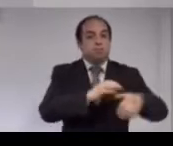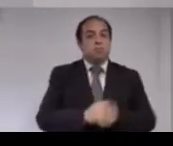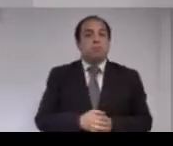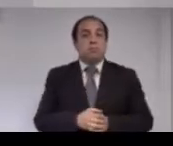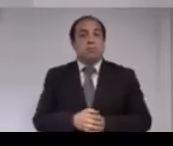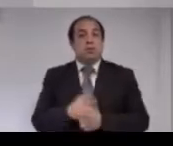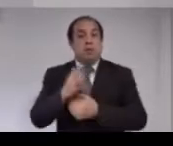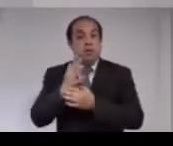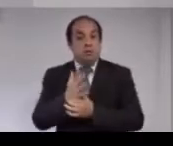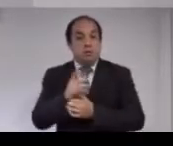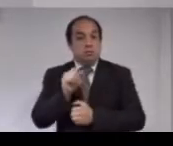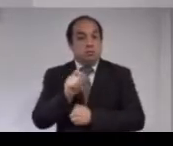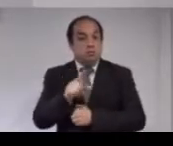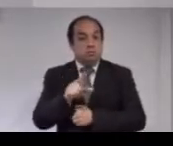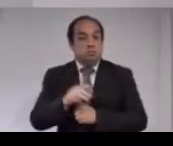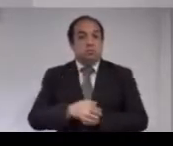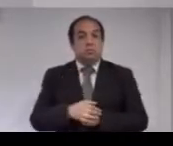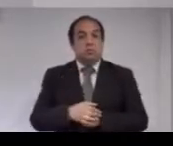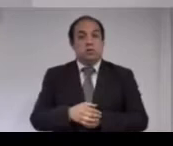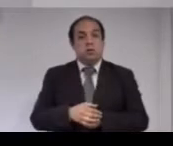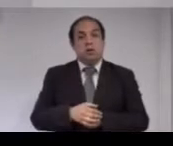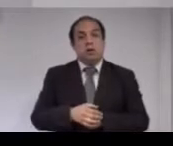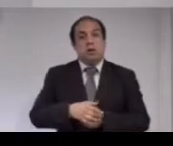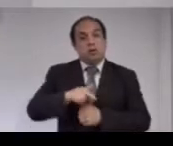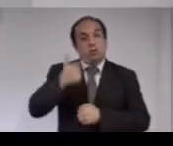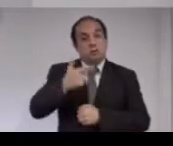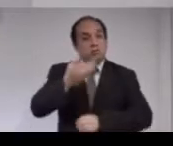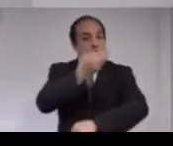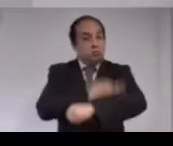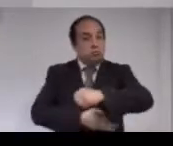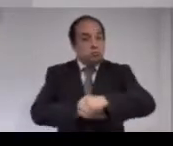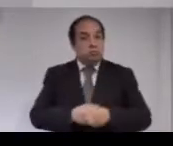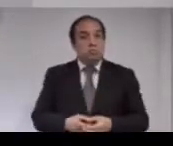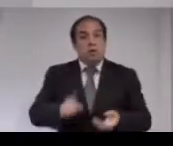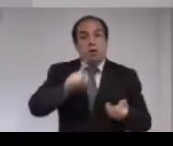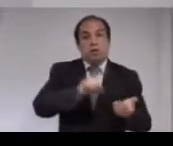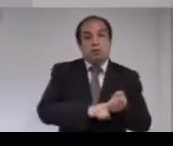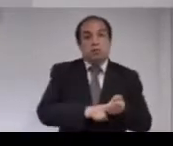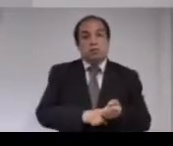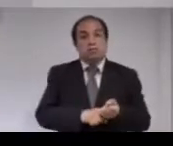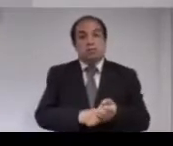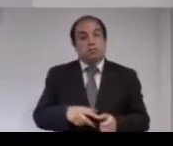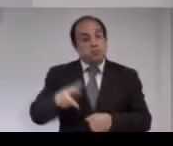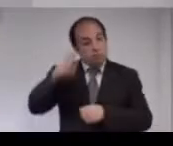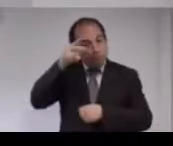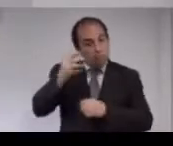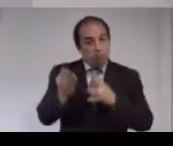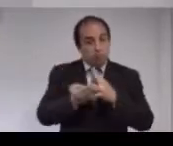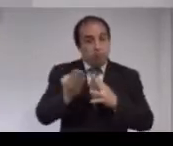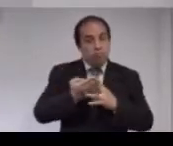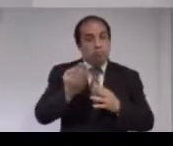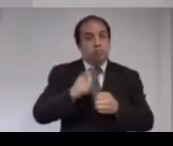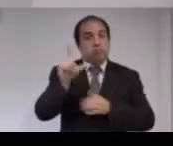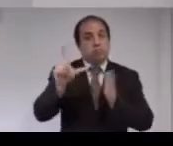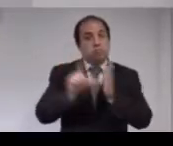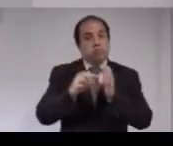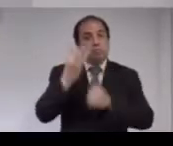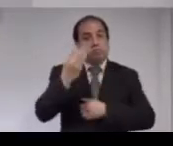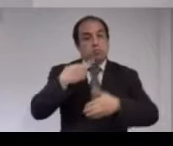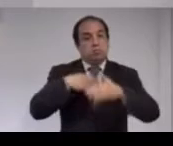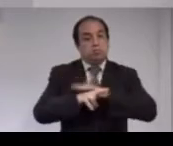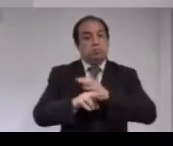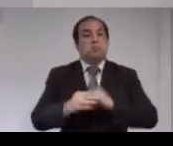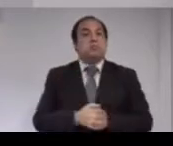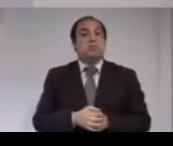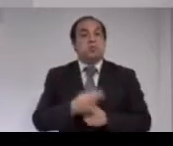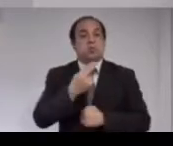Cabe señalar que también alrededor de las 12 del día, en el interior de la estación Hidalgo de la línea 3 del metro, se registró un